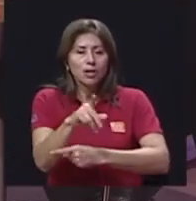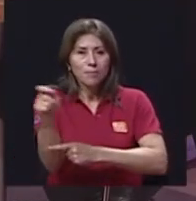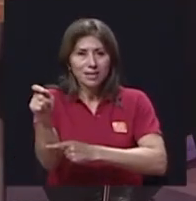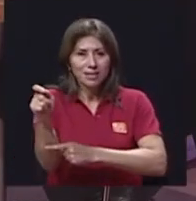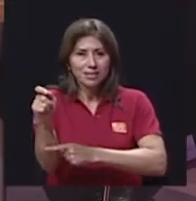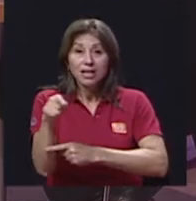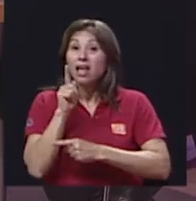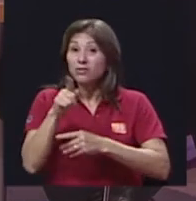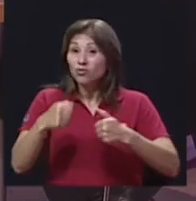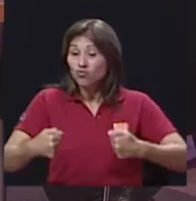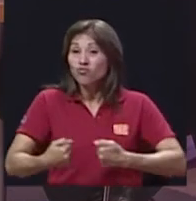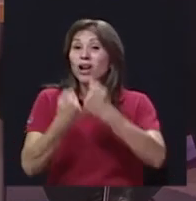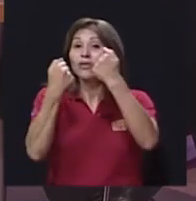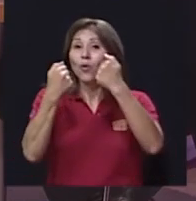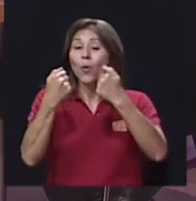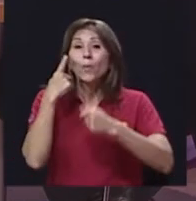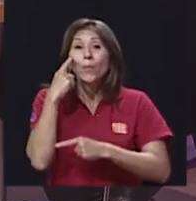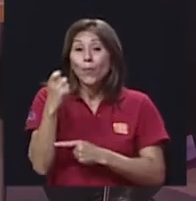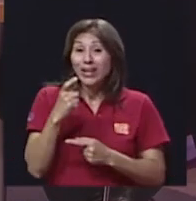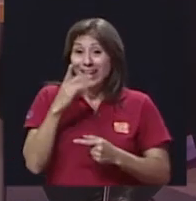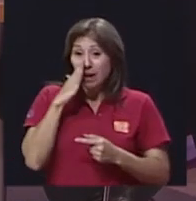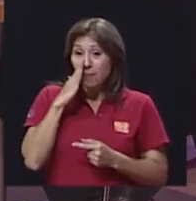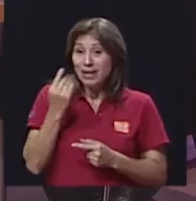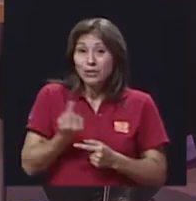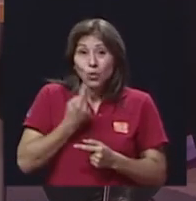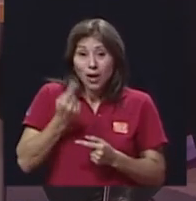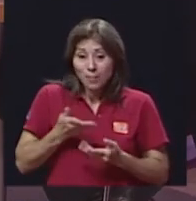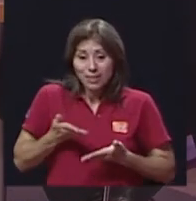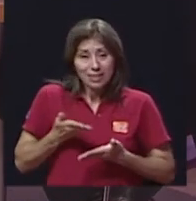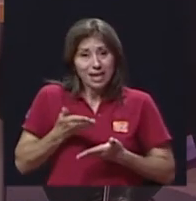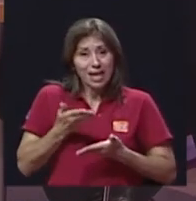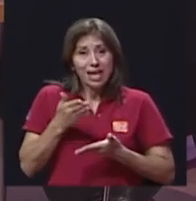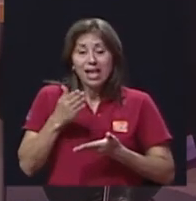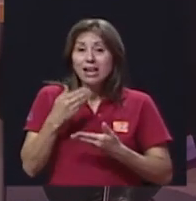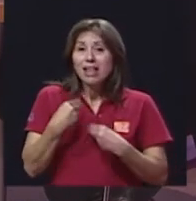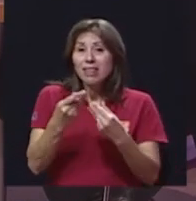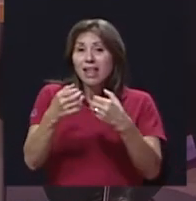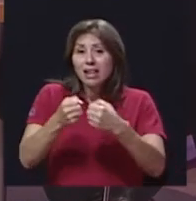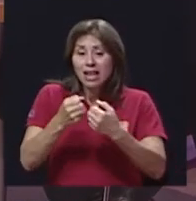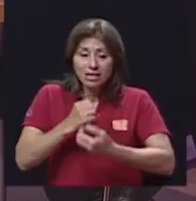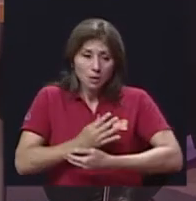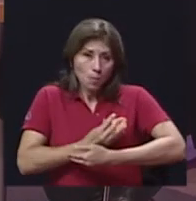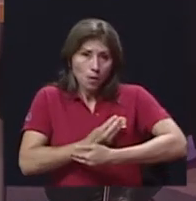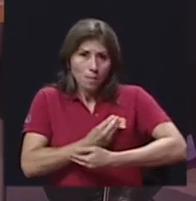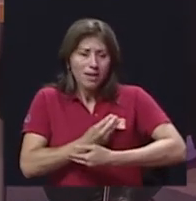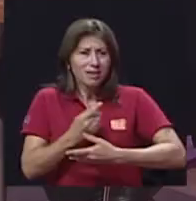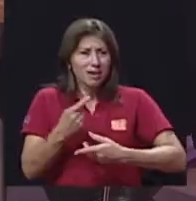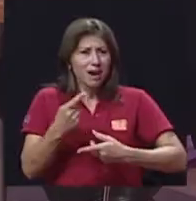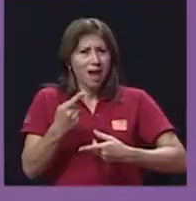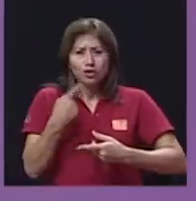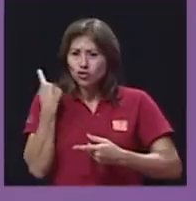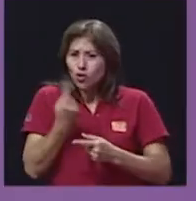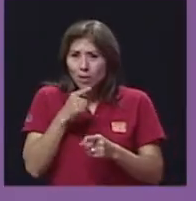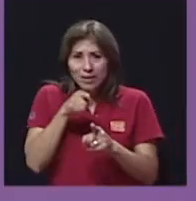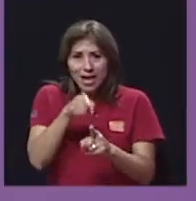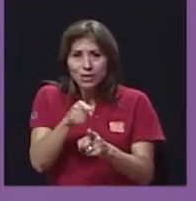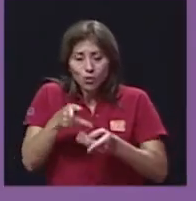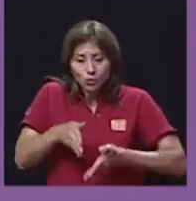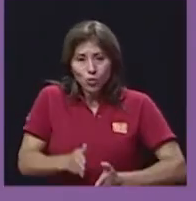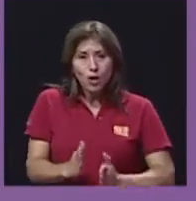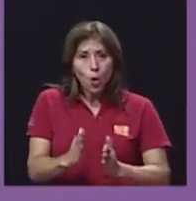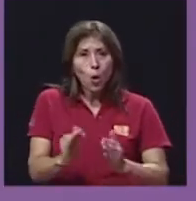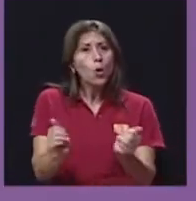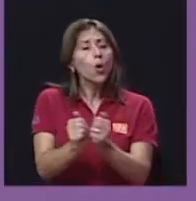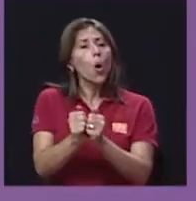hasta los 6 meses con una licencia de maternidad de tres meses es incompatible si eso es incompatible hay